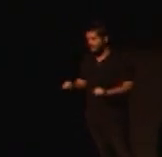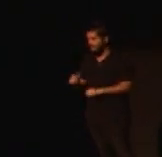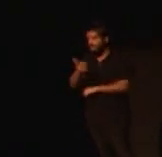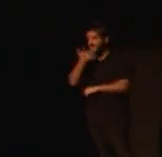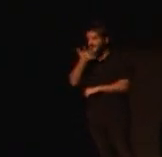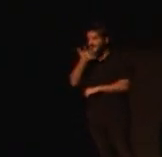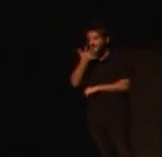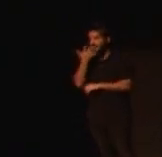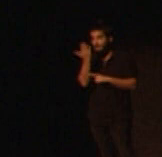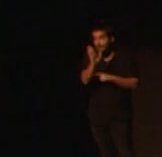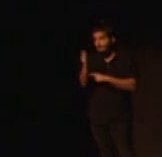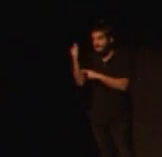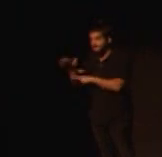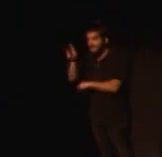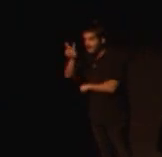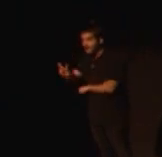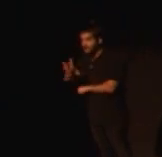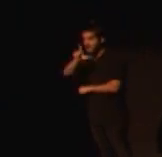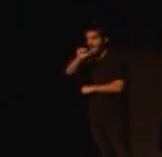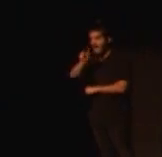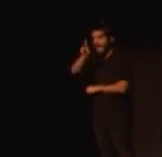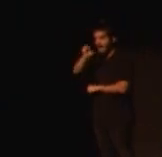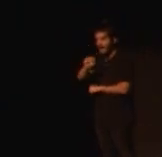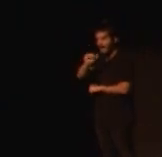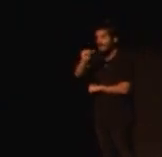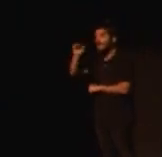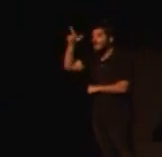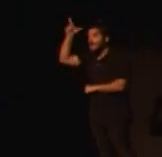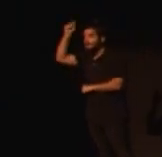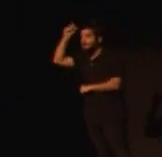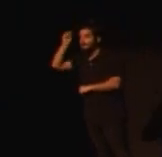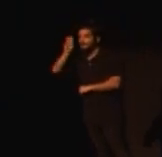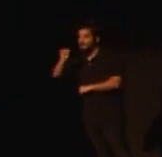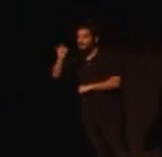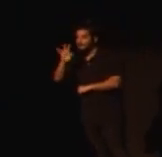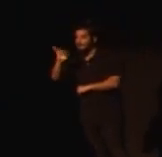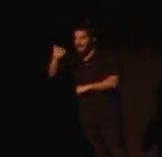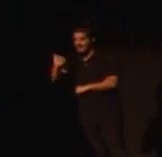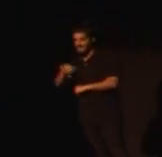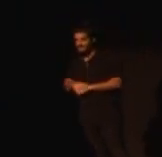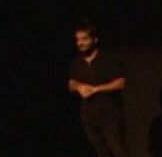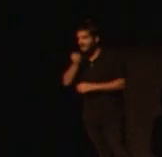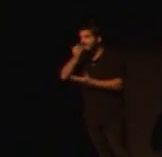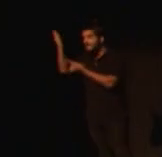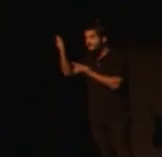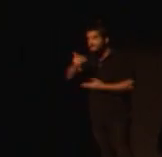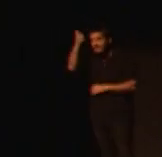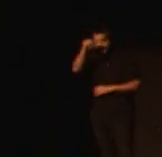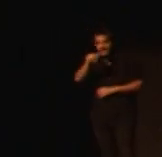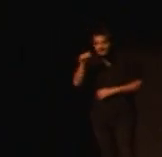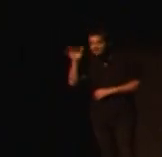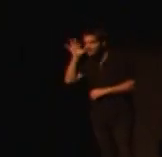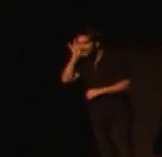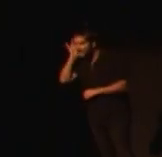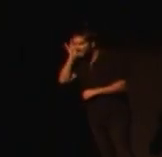nuestras presentadoras, Laura Ferrer y Patti Bonet. Bienvenidas y bienvenidos. Qué alegría